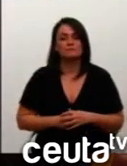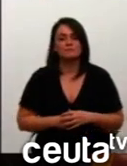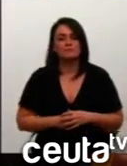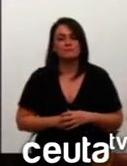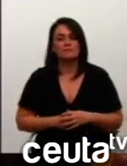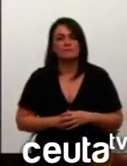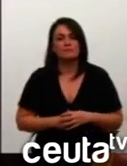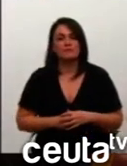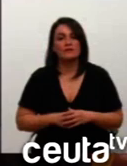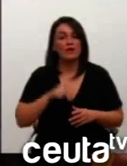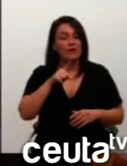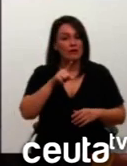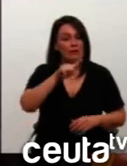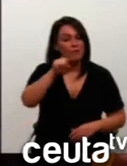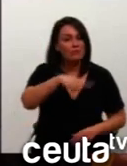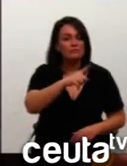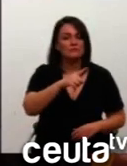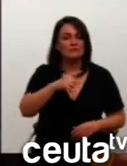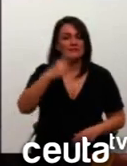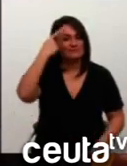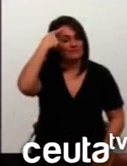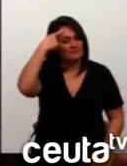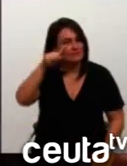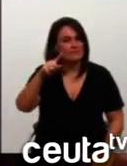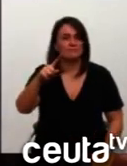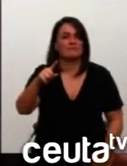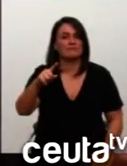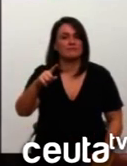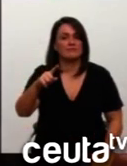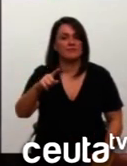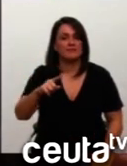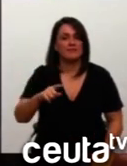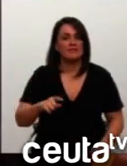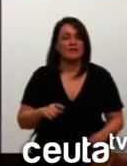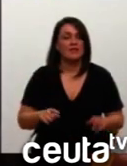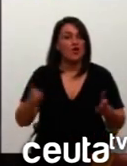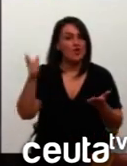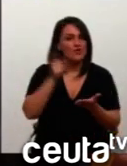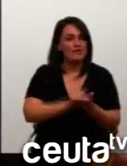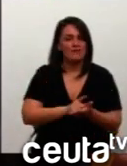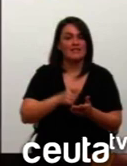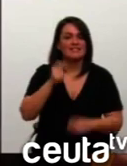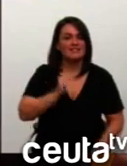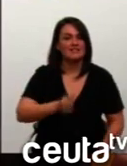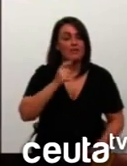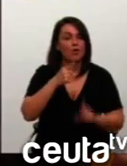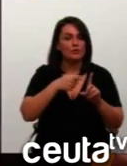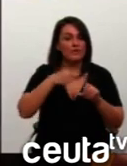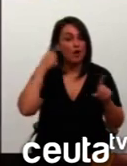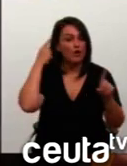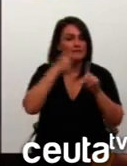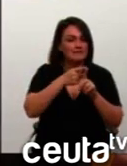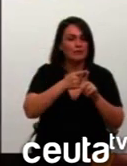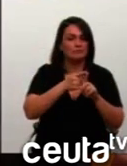lo que es peor es que ustedes, como le digo, son conscientes que utilizan nuevamente una sentencia para interpretarla a su